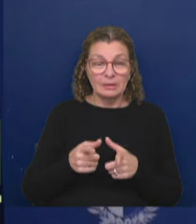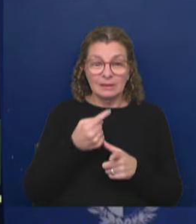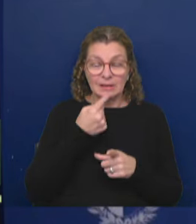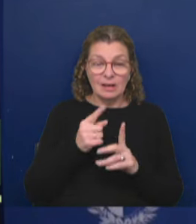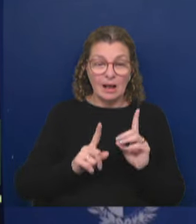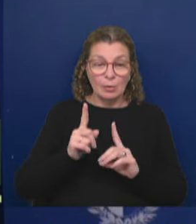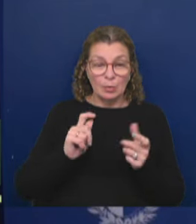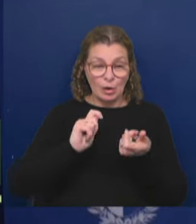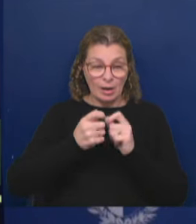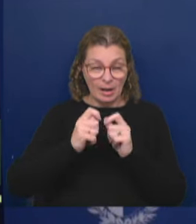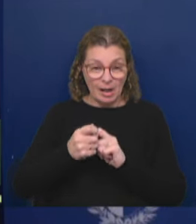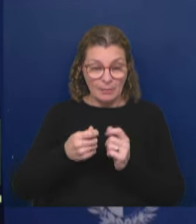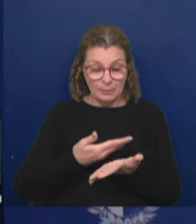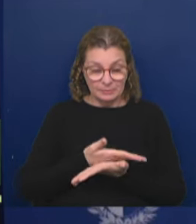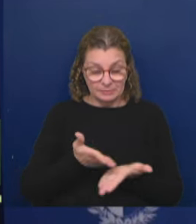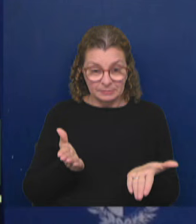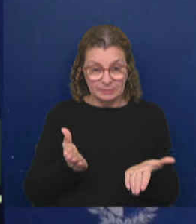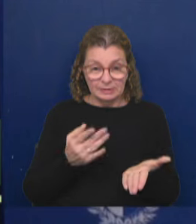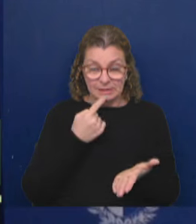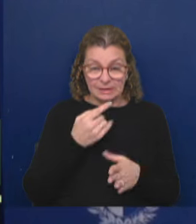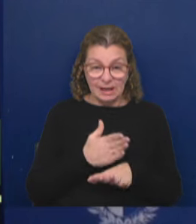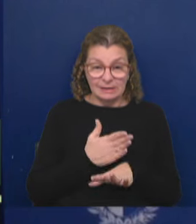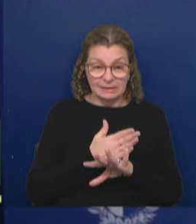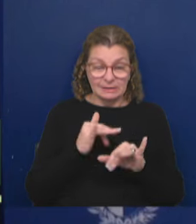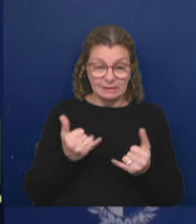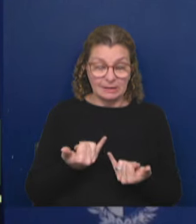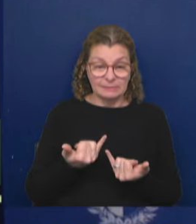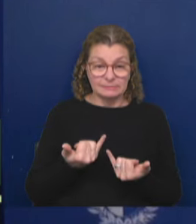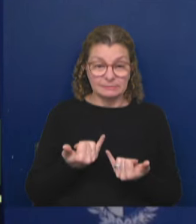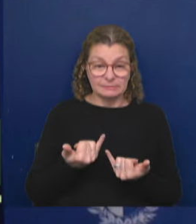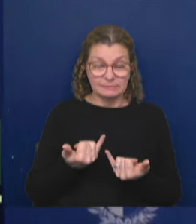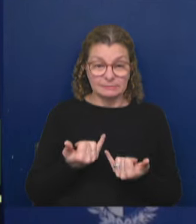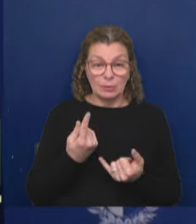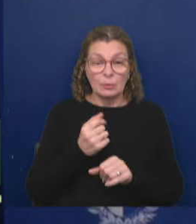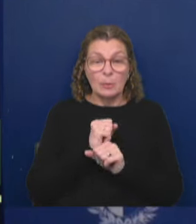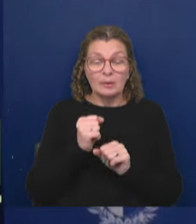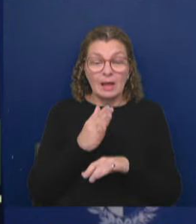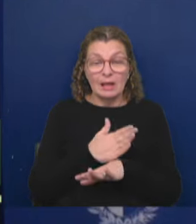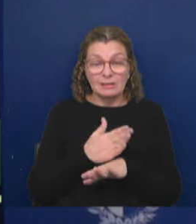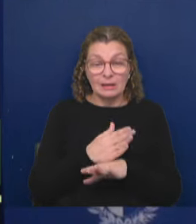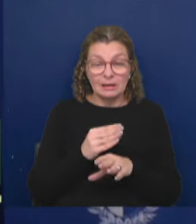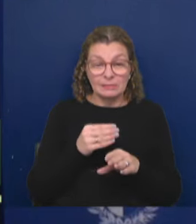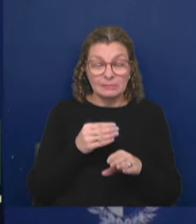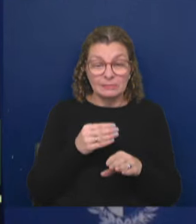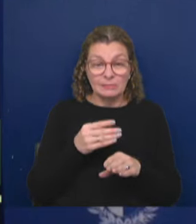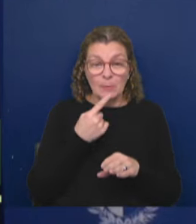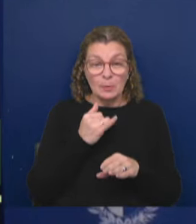algunos cambios en los despliegues, como yo te mencionaba anteriormente. Uno puede ser que antes hacían operativos de...